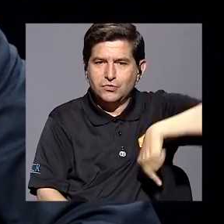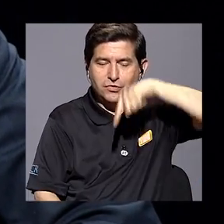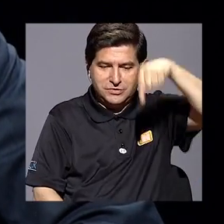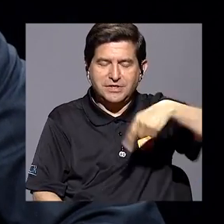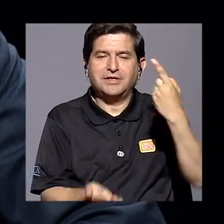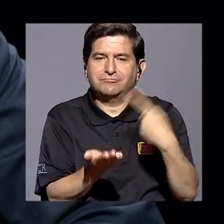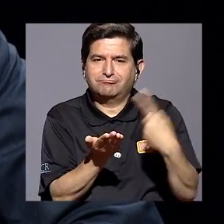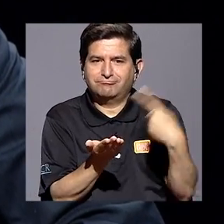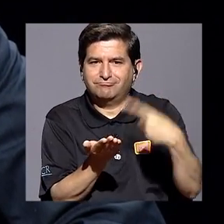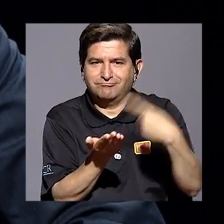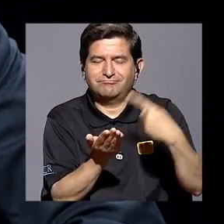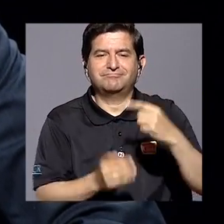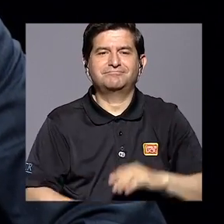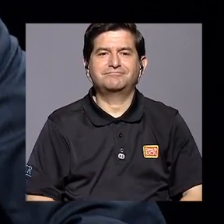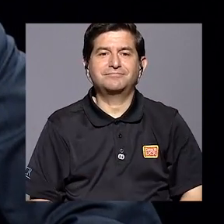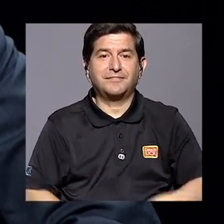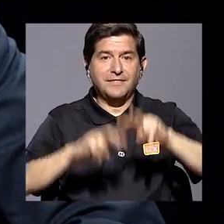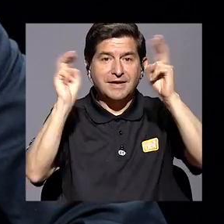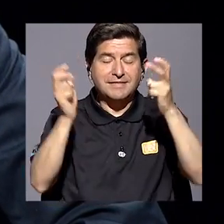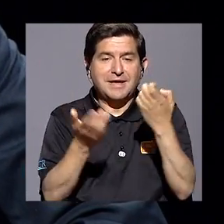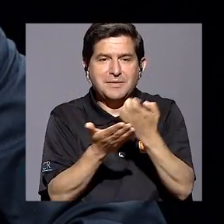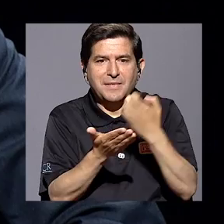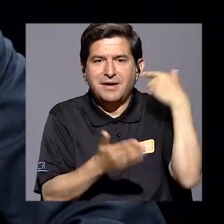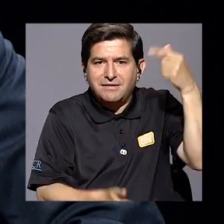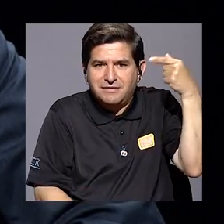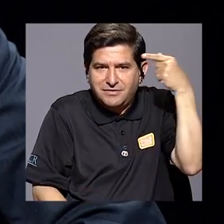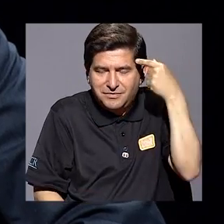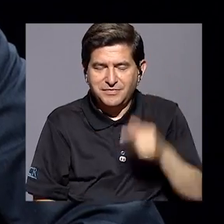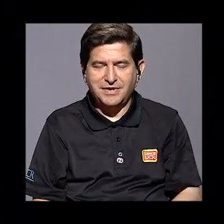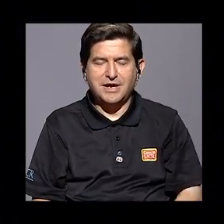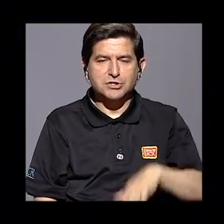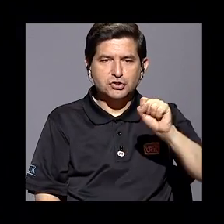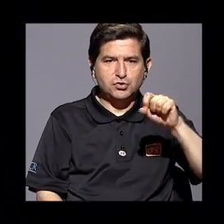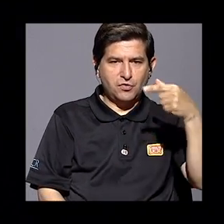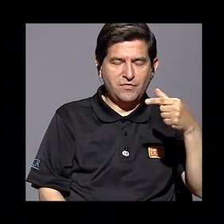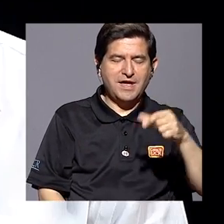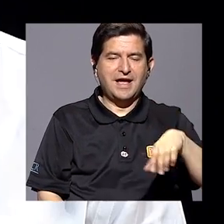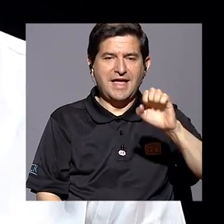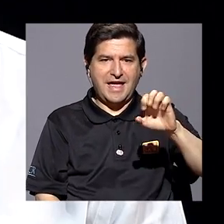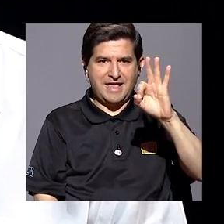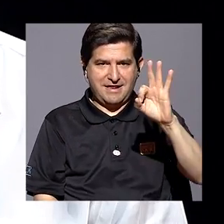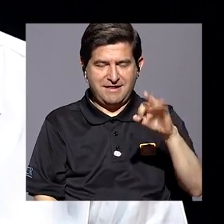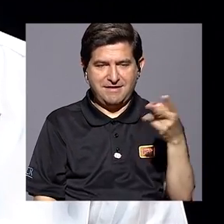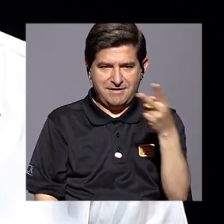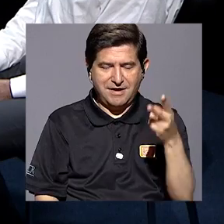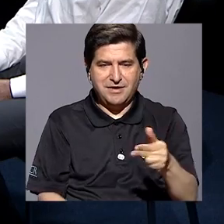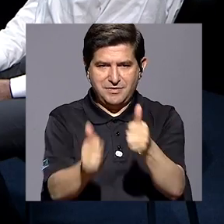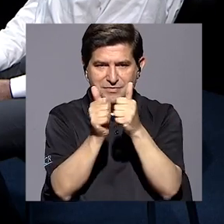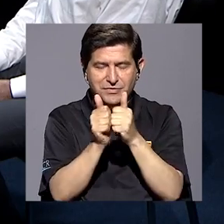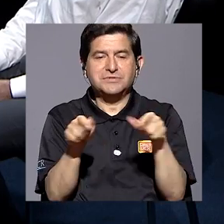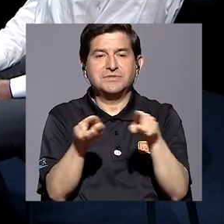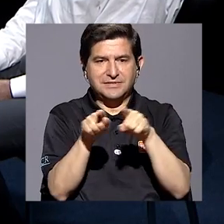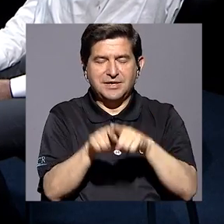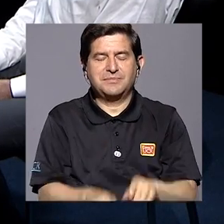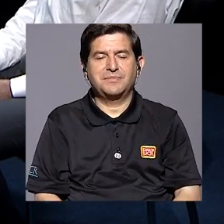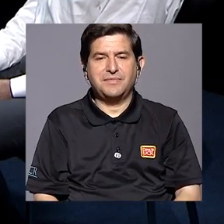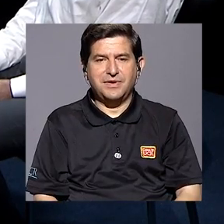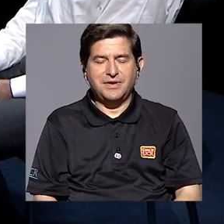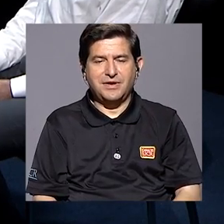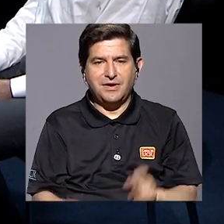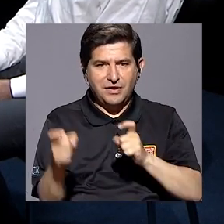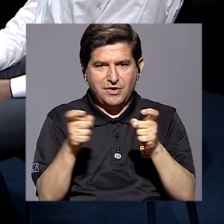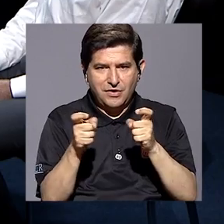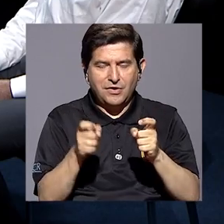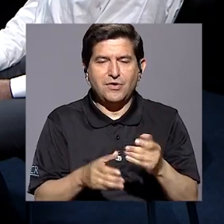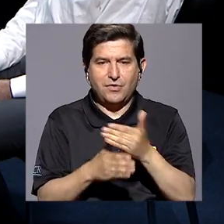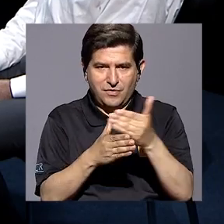estas discusiones tema fiscal tenemos a sofía guillén y el infancia que me acompaña nuestra conductora y